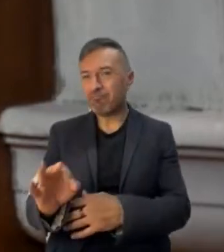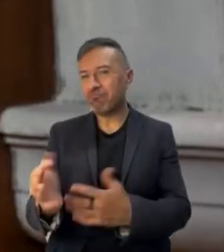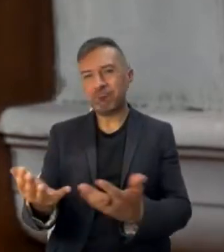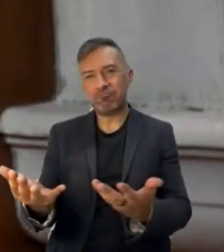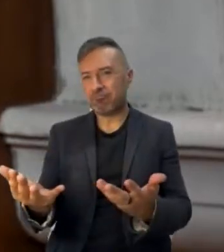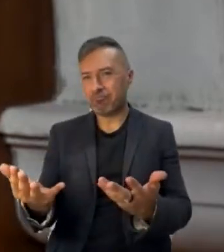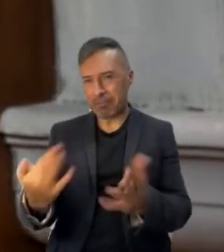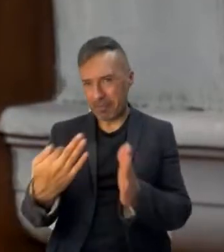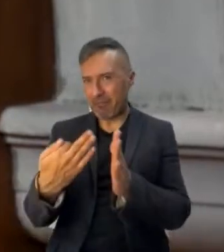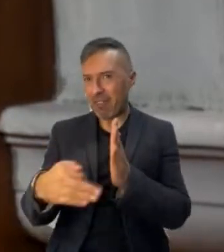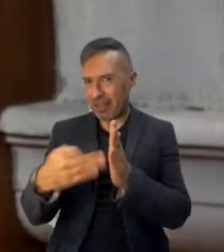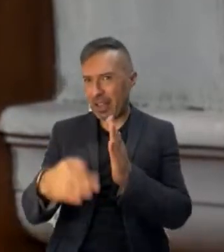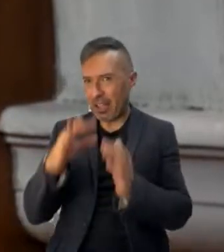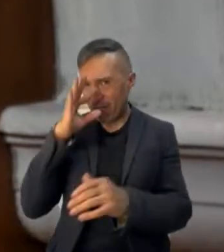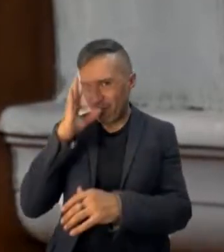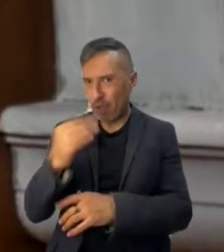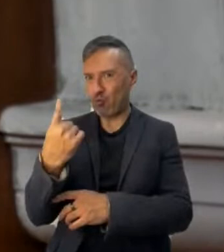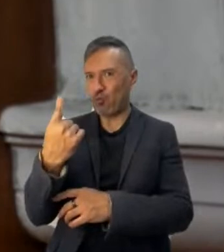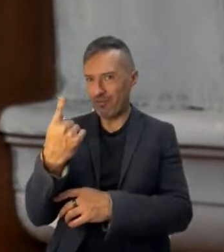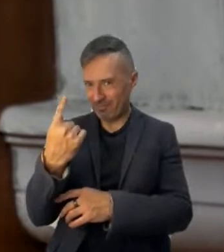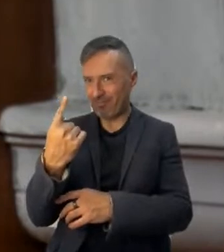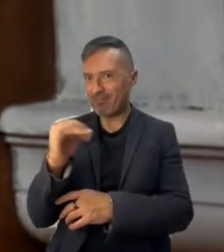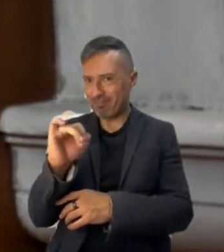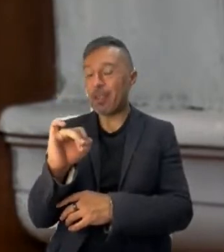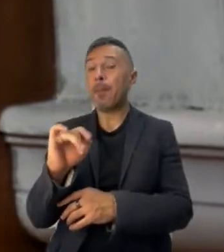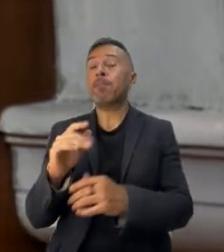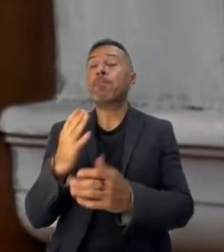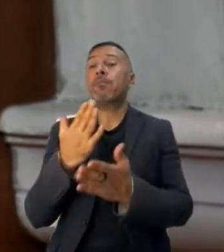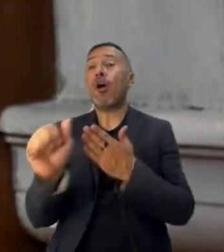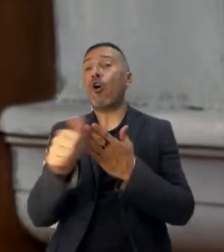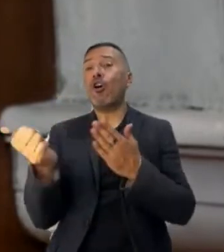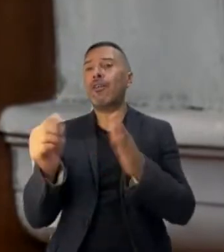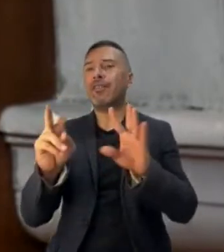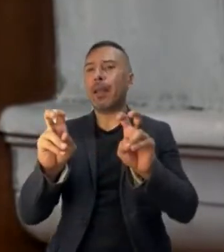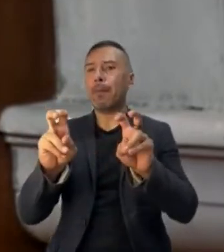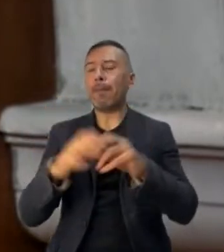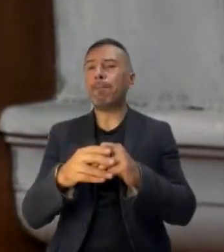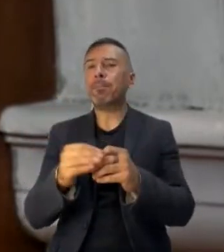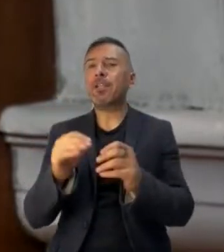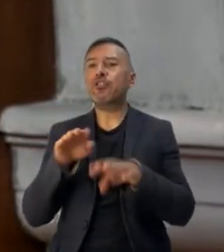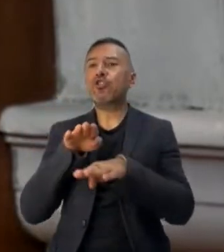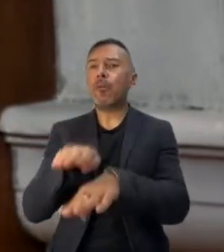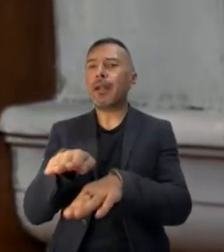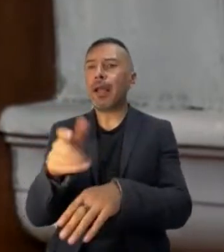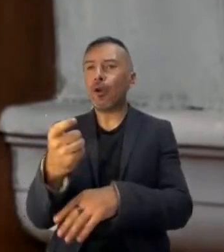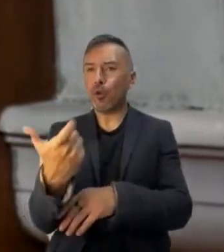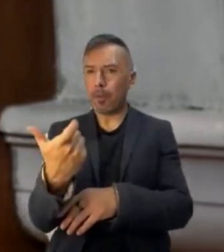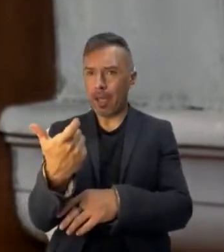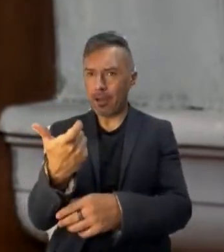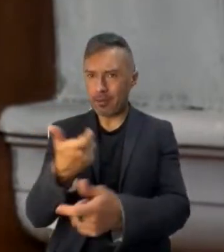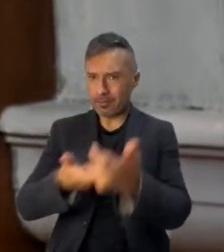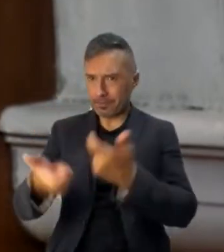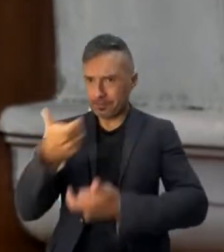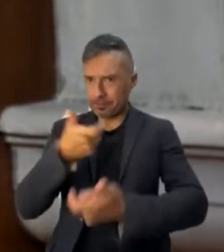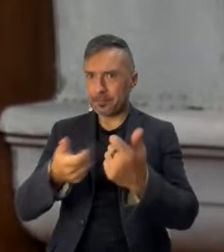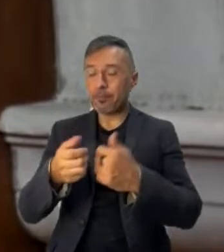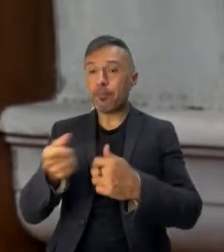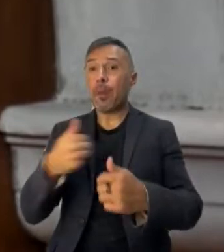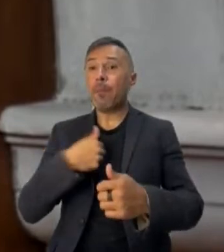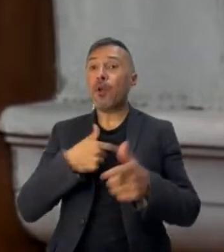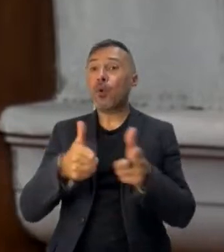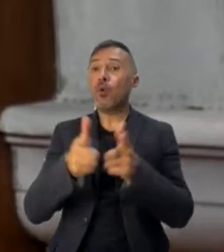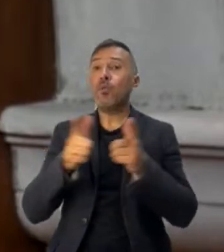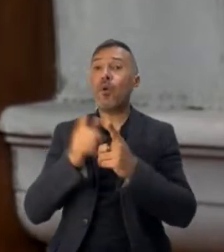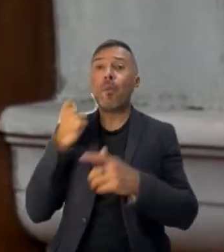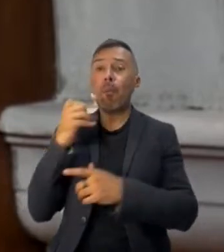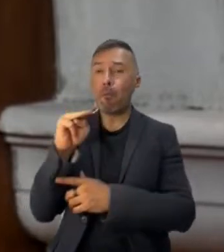al pilar económico, la bancada de Movimiento Ciudadano destaca que en la administración